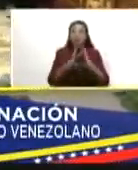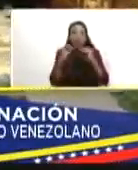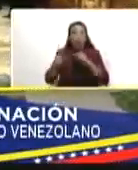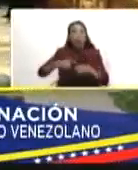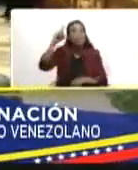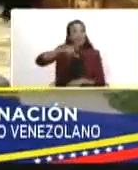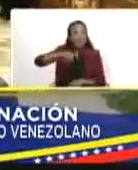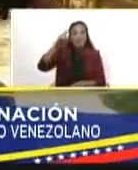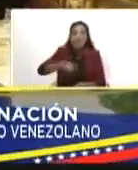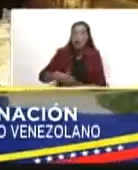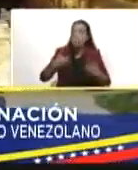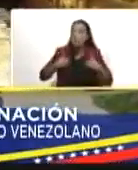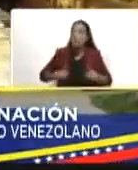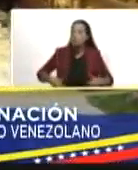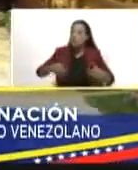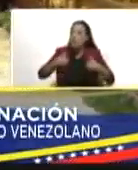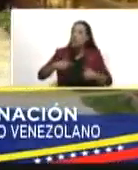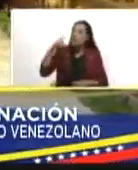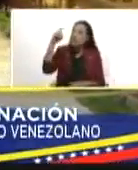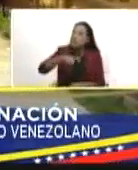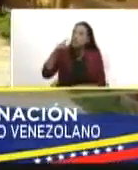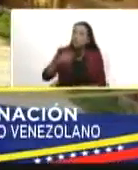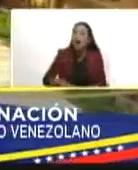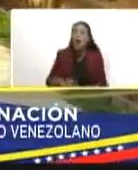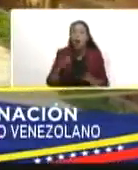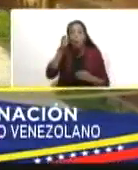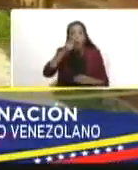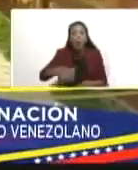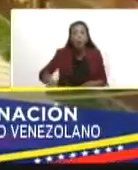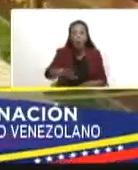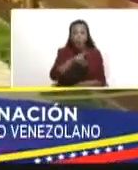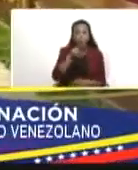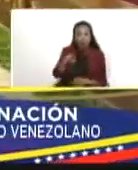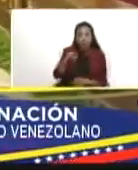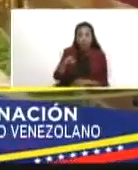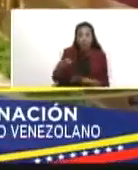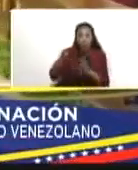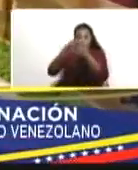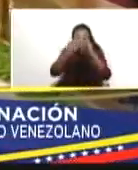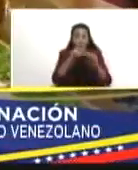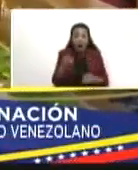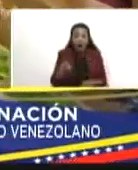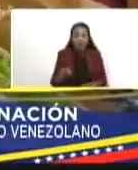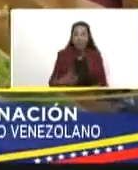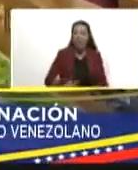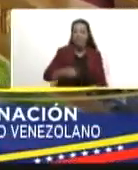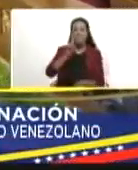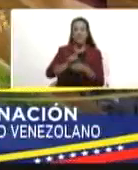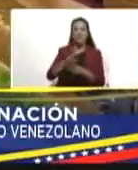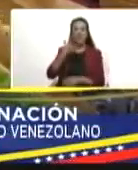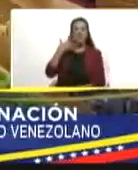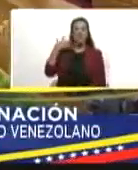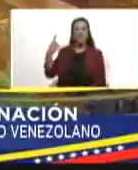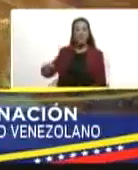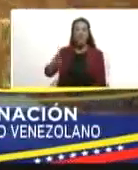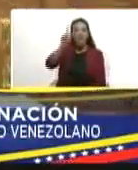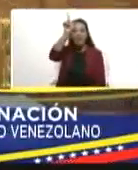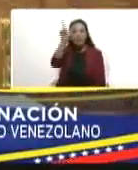es necesario porque el pueblo es protagonista de esta